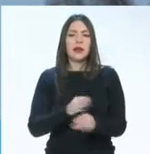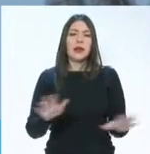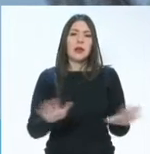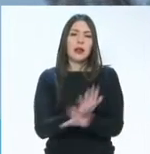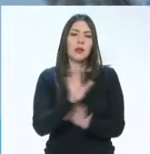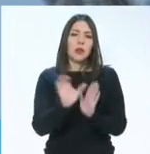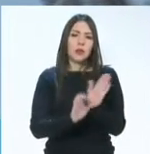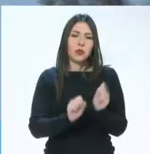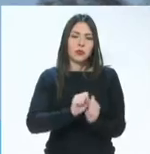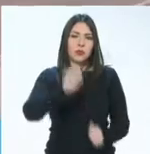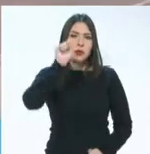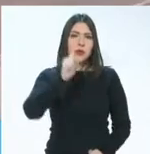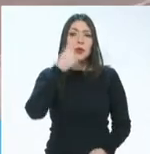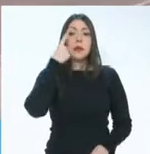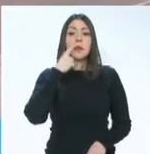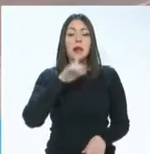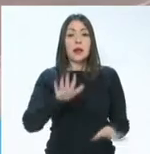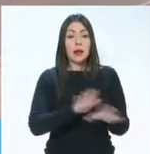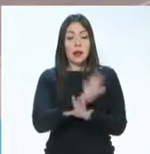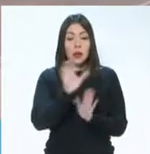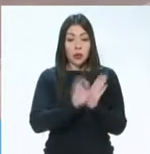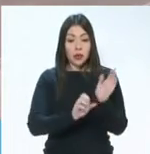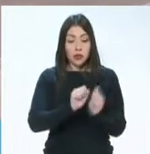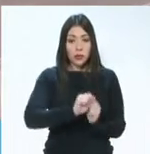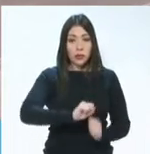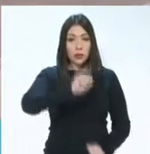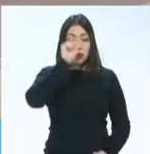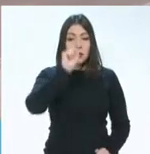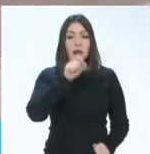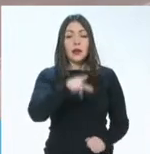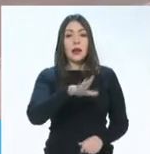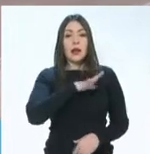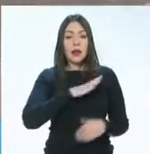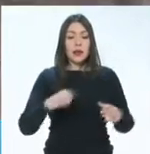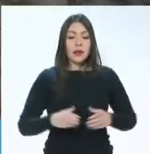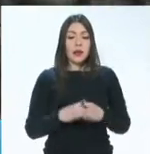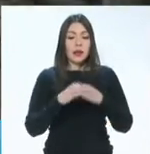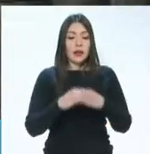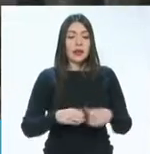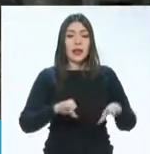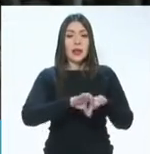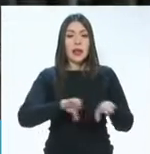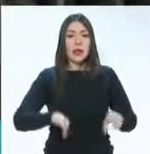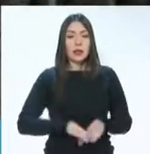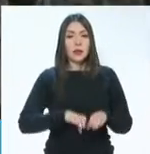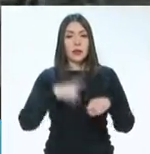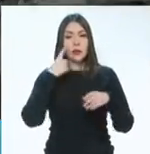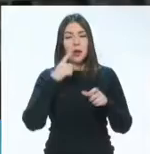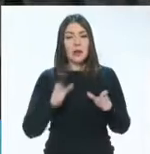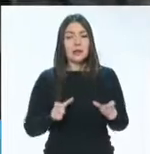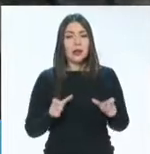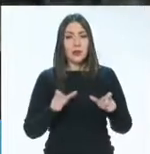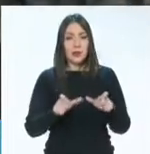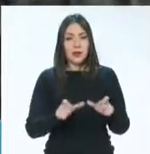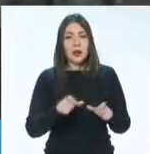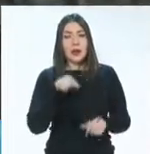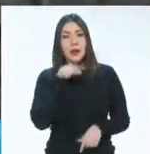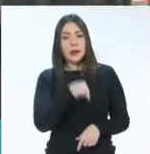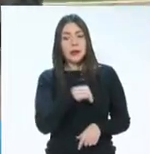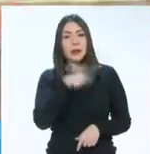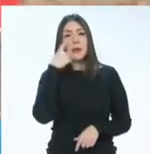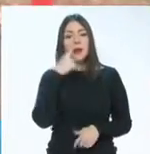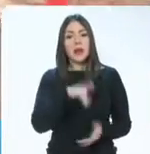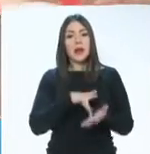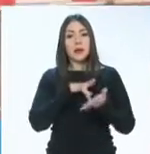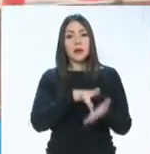Constitución, para que modificada la Constitución y teniendo la Guardia Nacional la base o el punto de